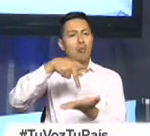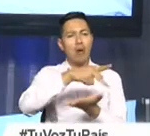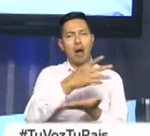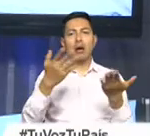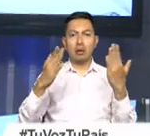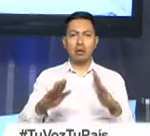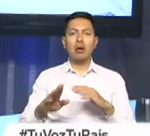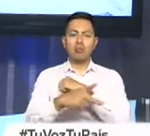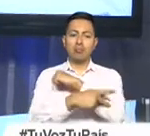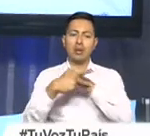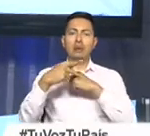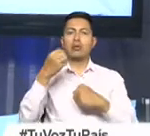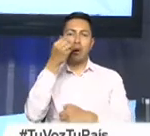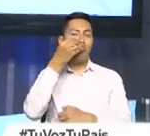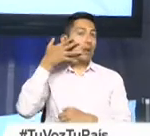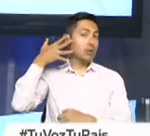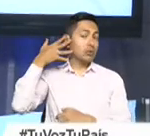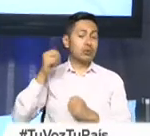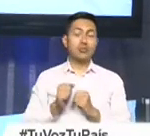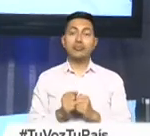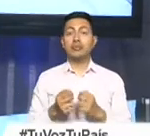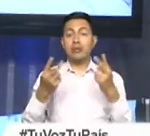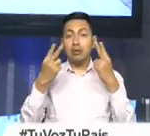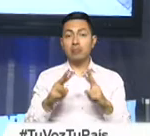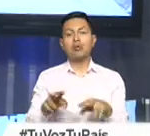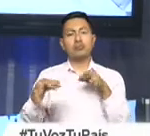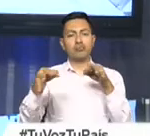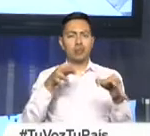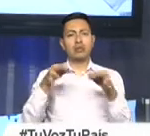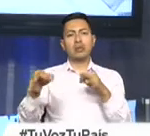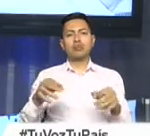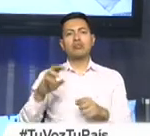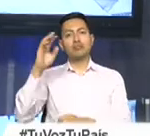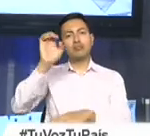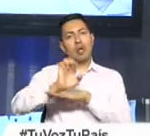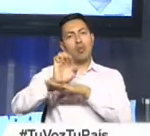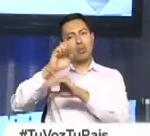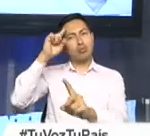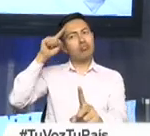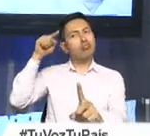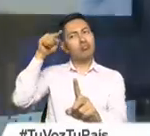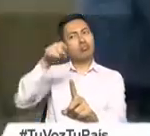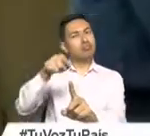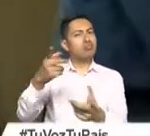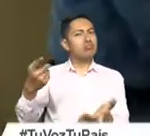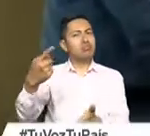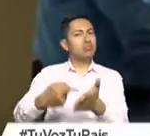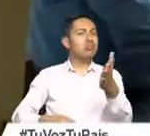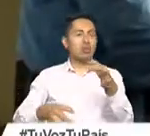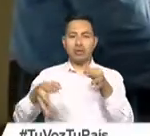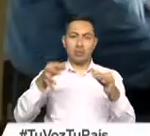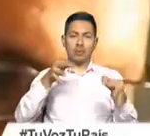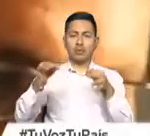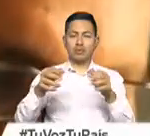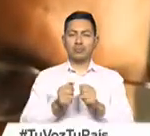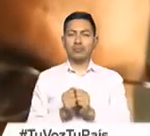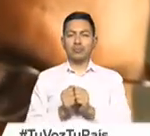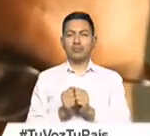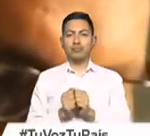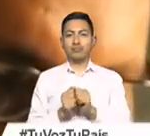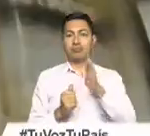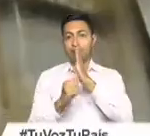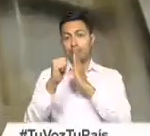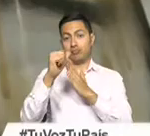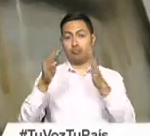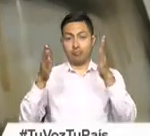Petroamazonas. Además dio a conocer las perspectivas del país en este sector. De acuerdo al Ministerio de Hidrocarburos, se